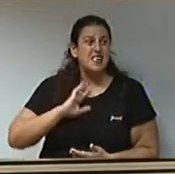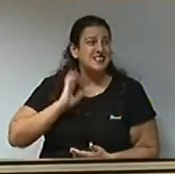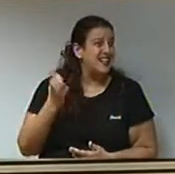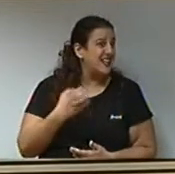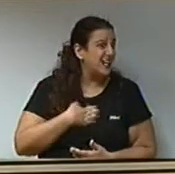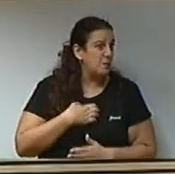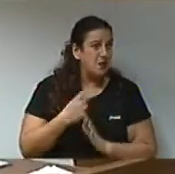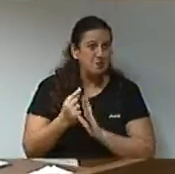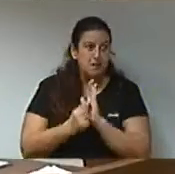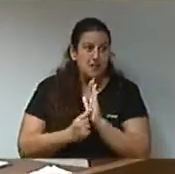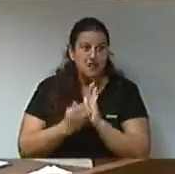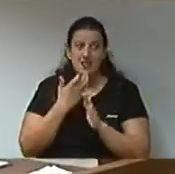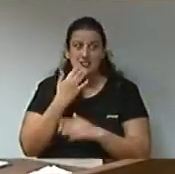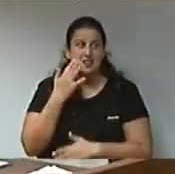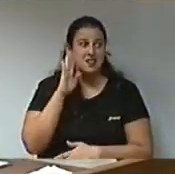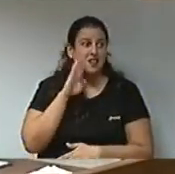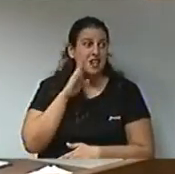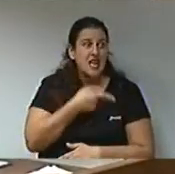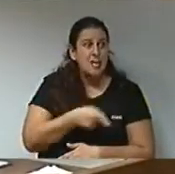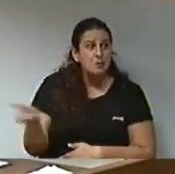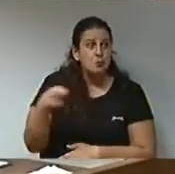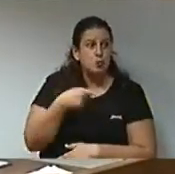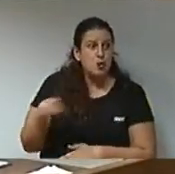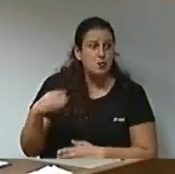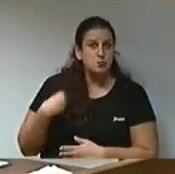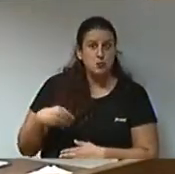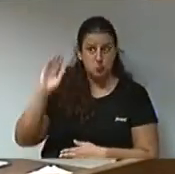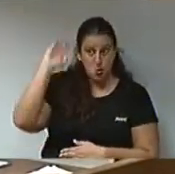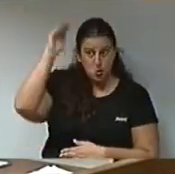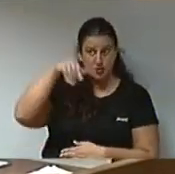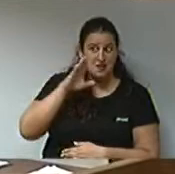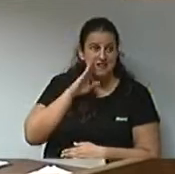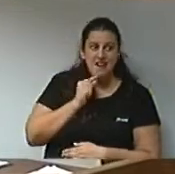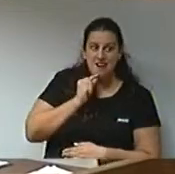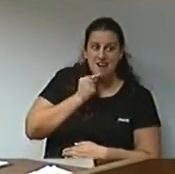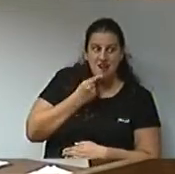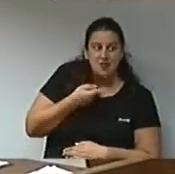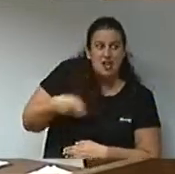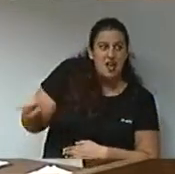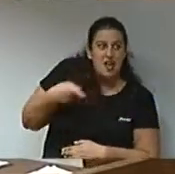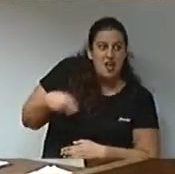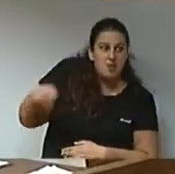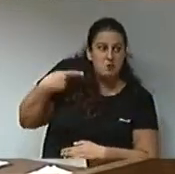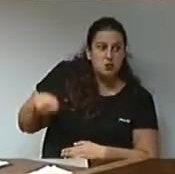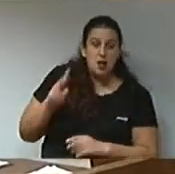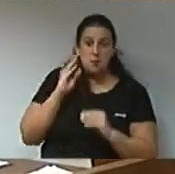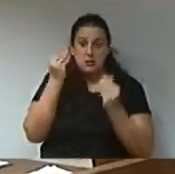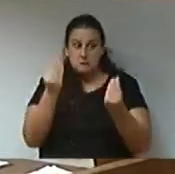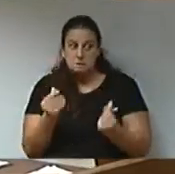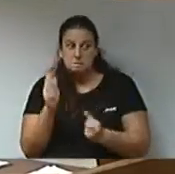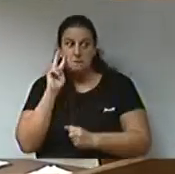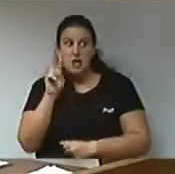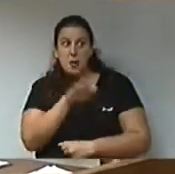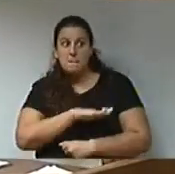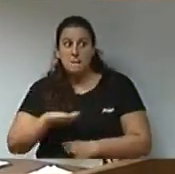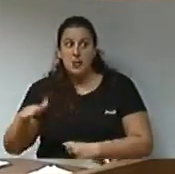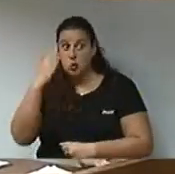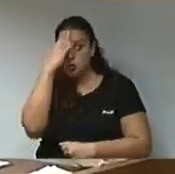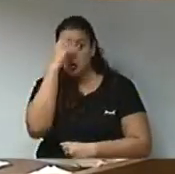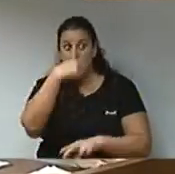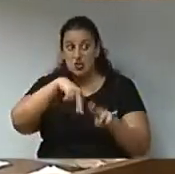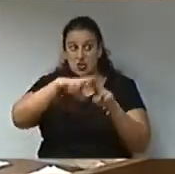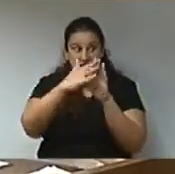cuando le siguen lloviendo las imputaciones en esa consellería y no hace más que cuestionar la gestión de los centros de los menores tutelados de su